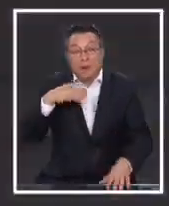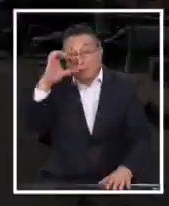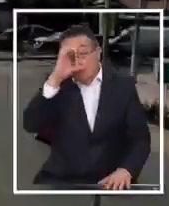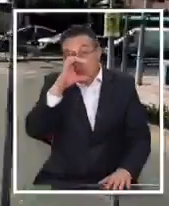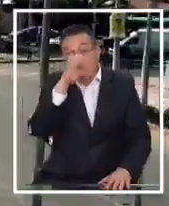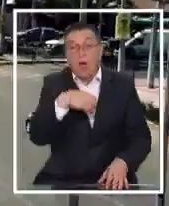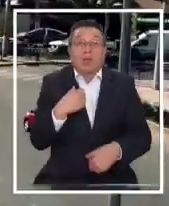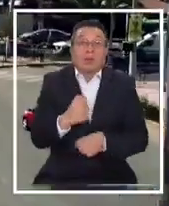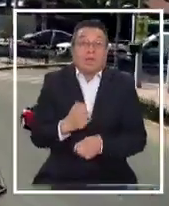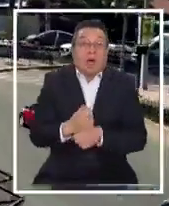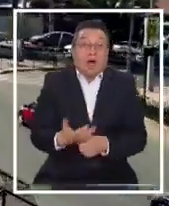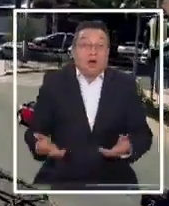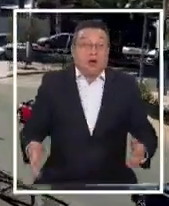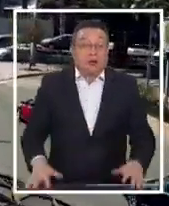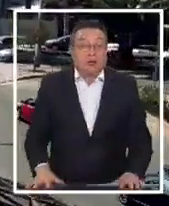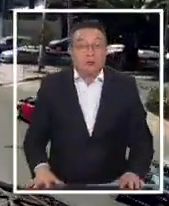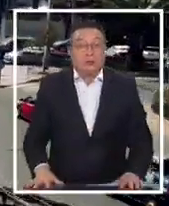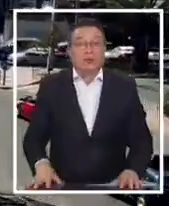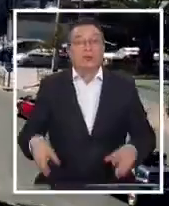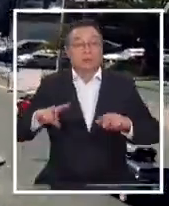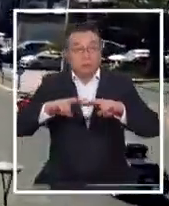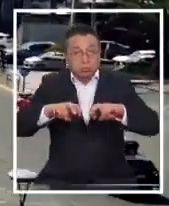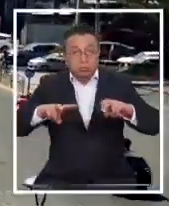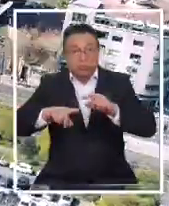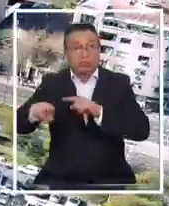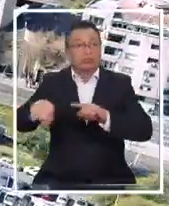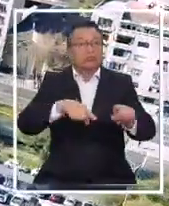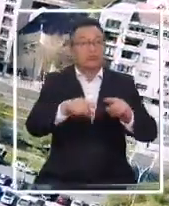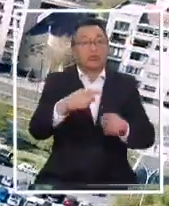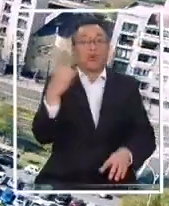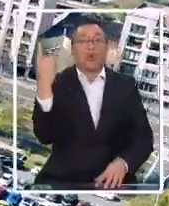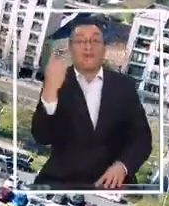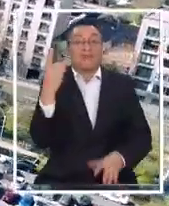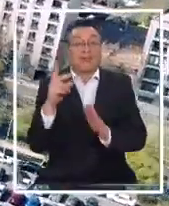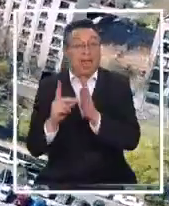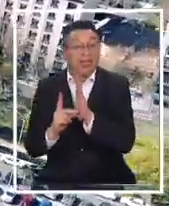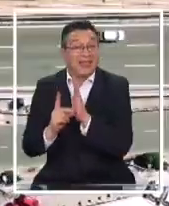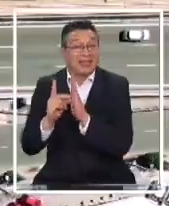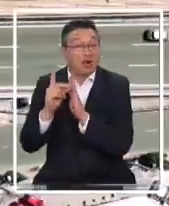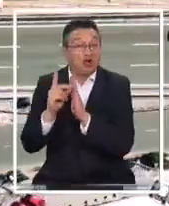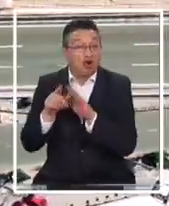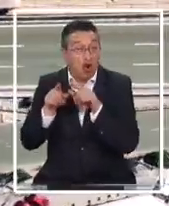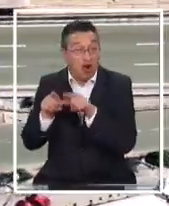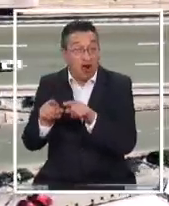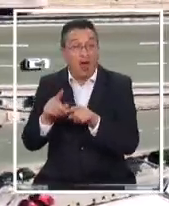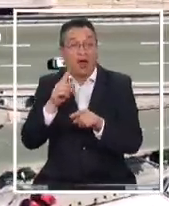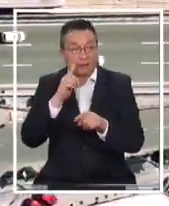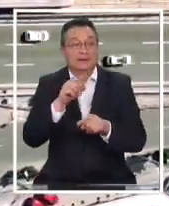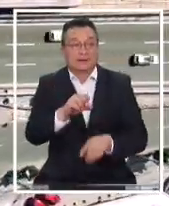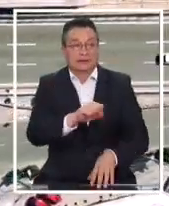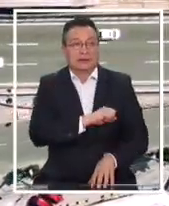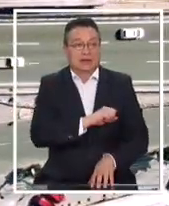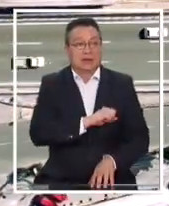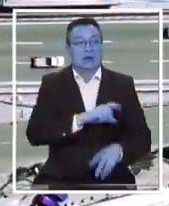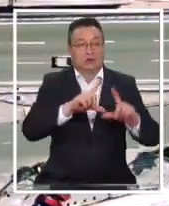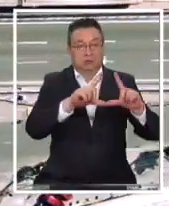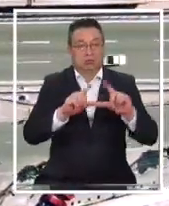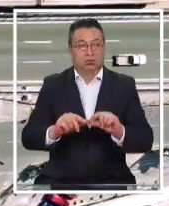trabajo. Según el análisis de la movilidad de la Universidad del Desarrollo, ese índice en la capital ha disminuido